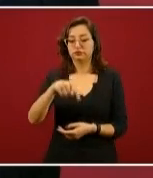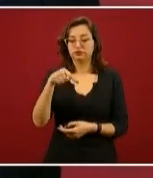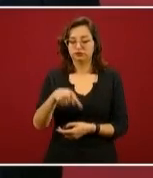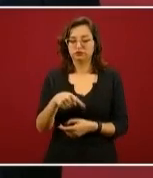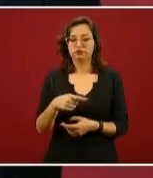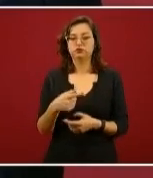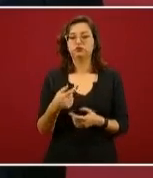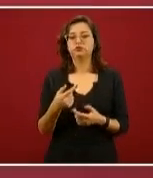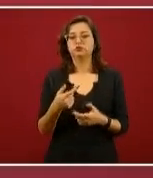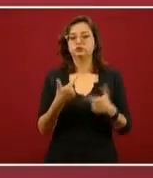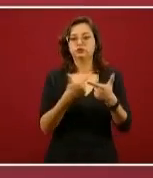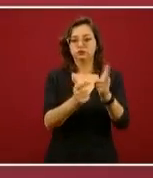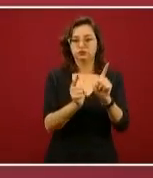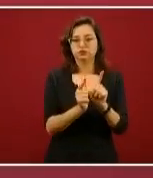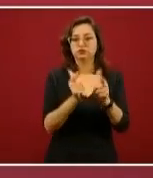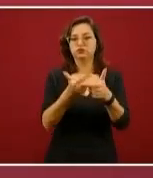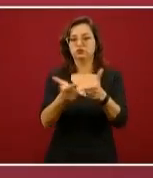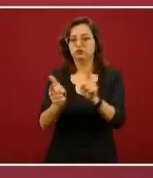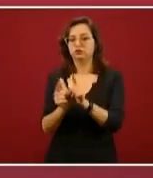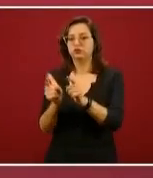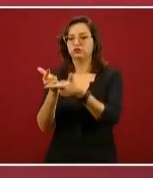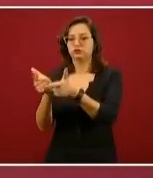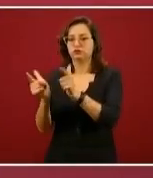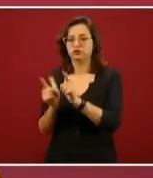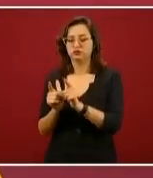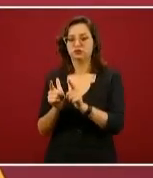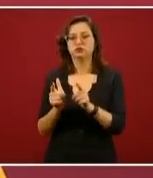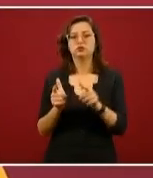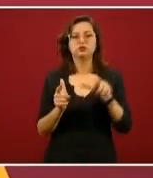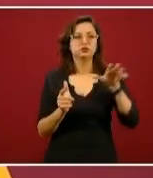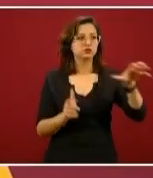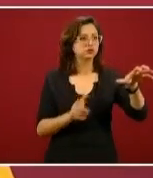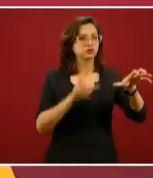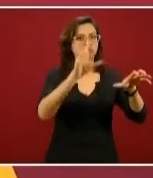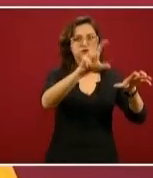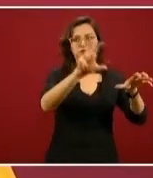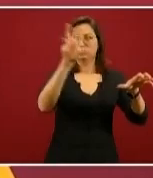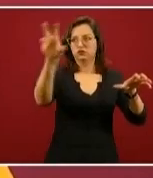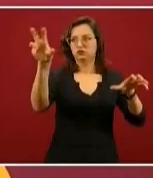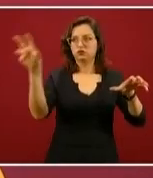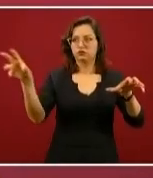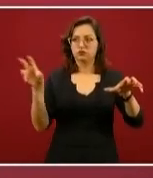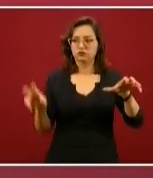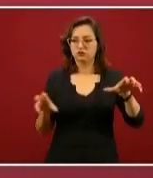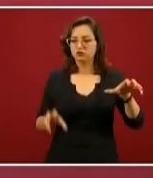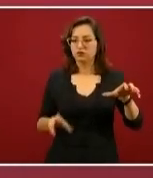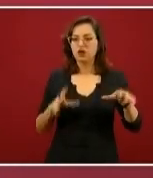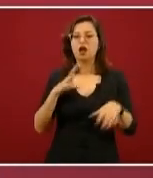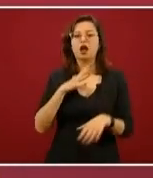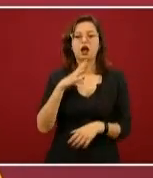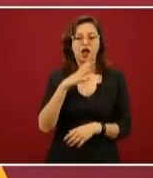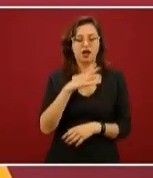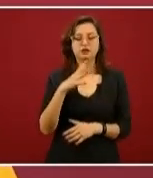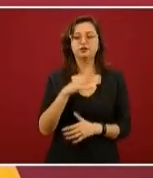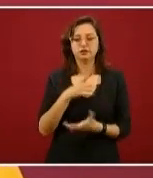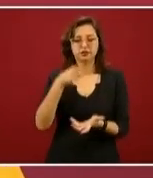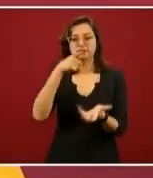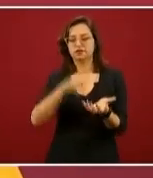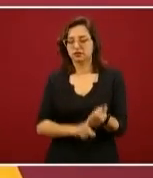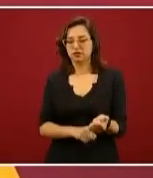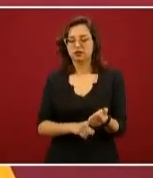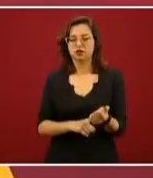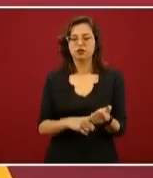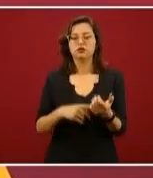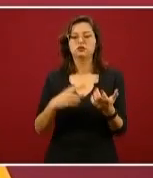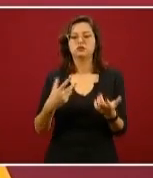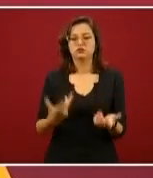en cada una de las unidades operativas que tenemos, en cada uno de los batallones, de los regimientos, de esas